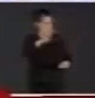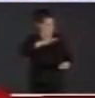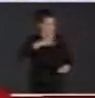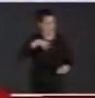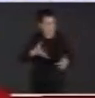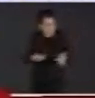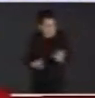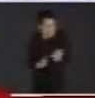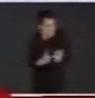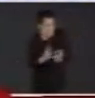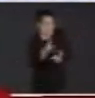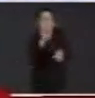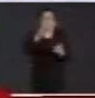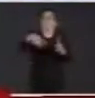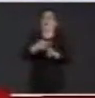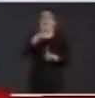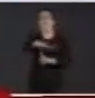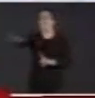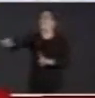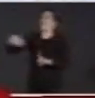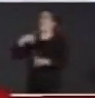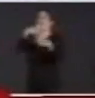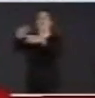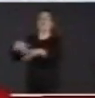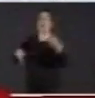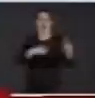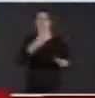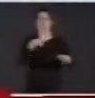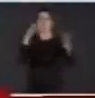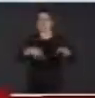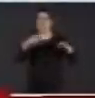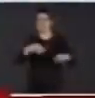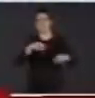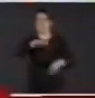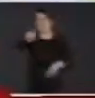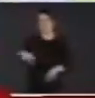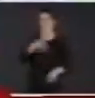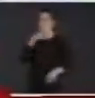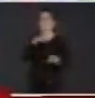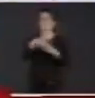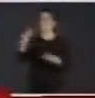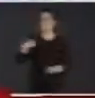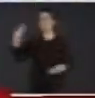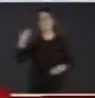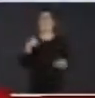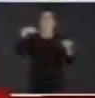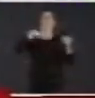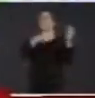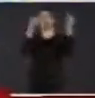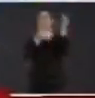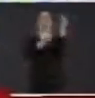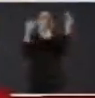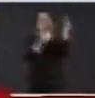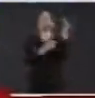Tanto pescado en la restinga, lo repiten tantas veces que ya estoy hasta cansado. Hago vudú,